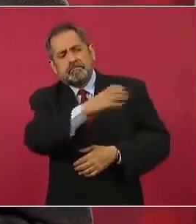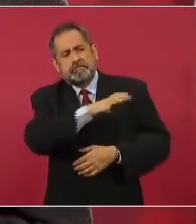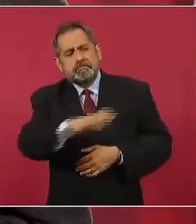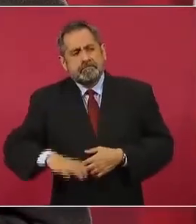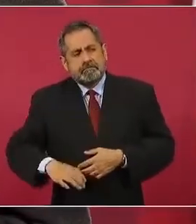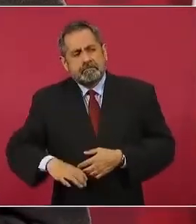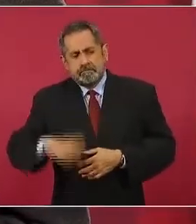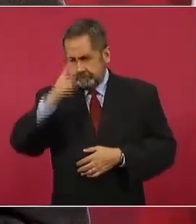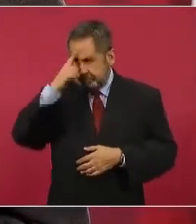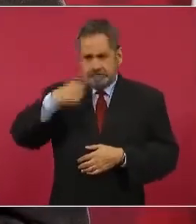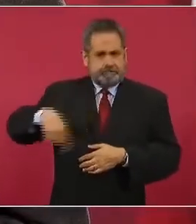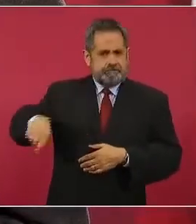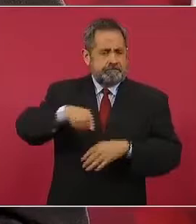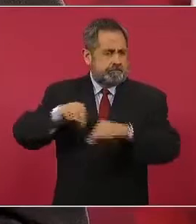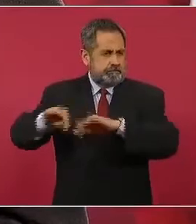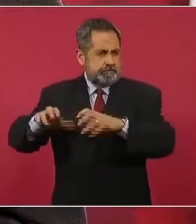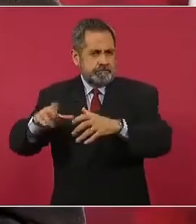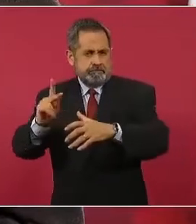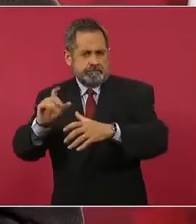que se